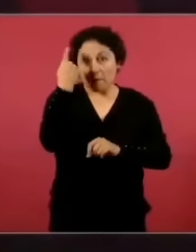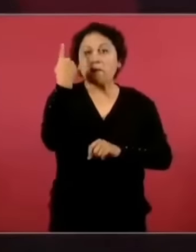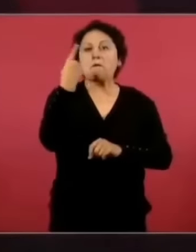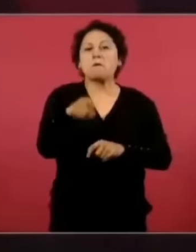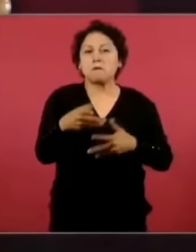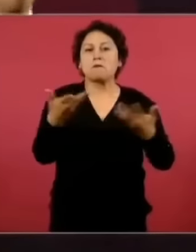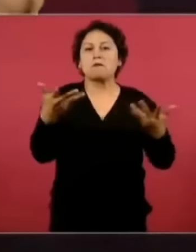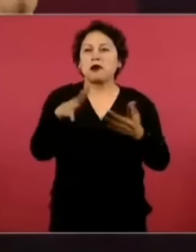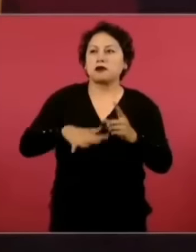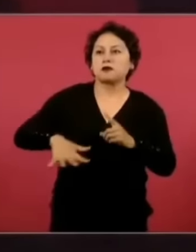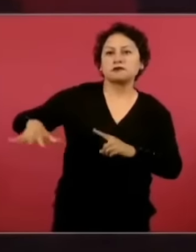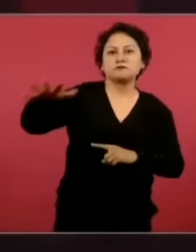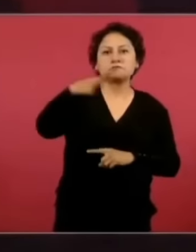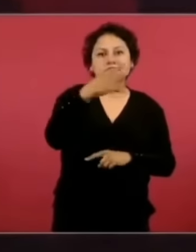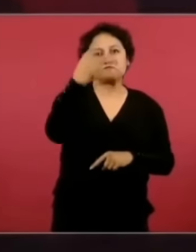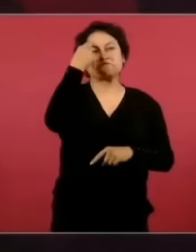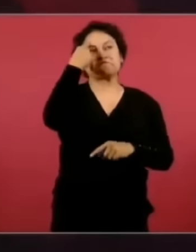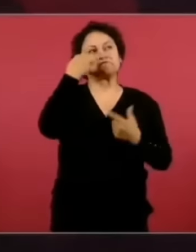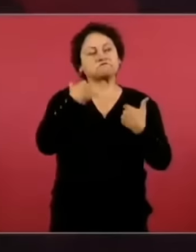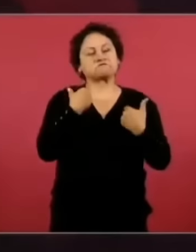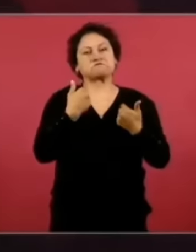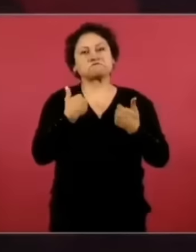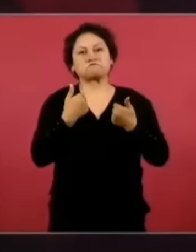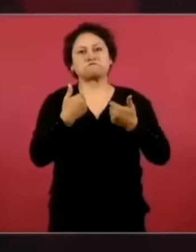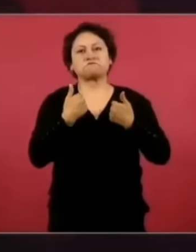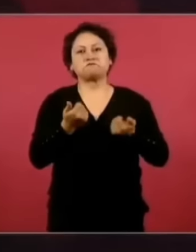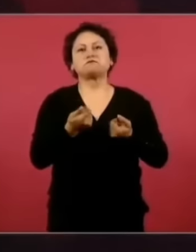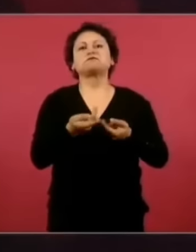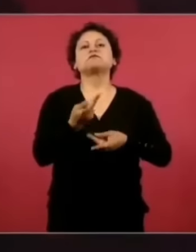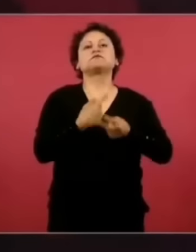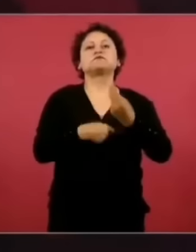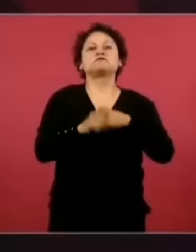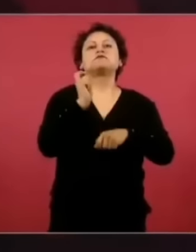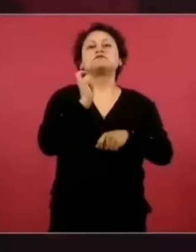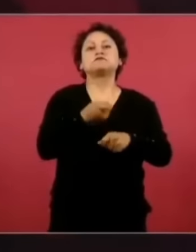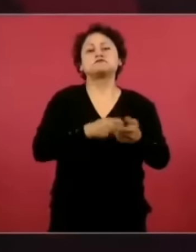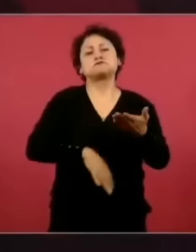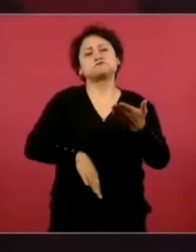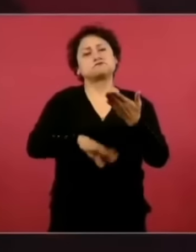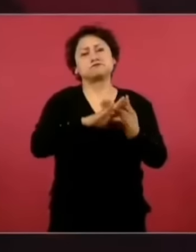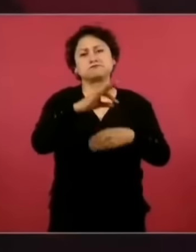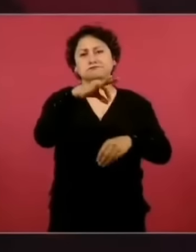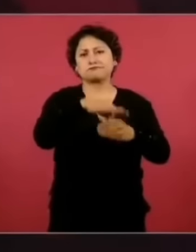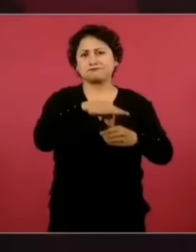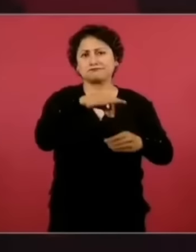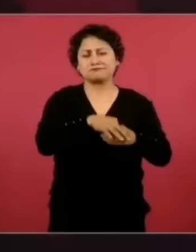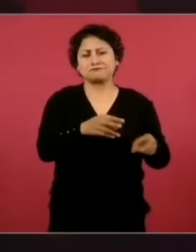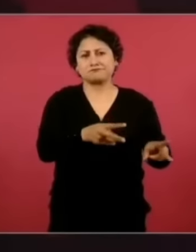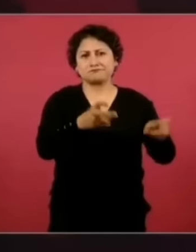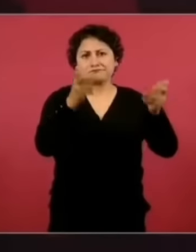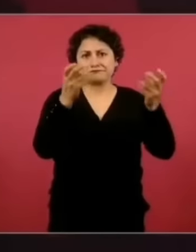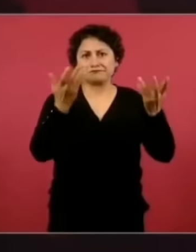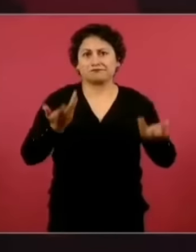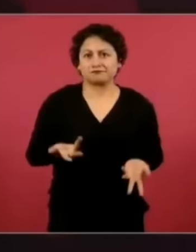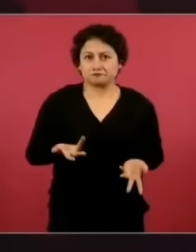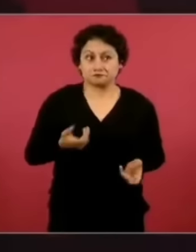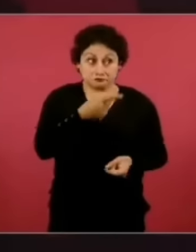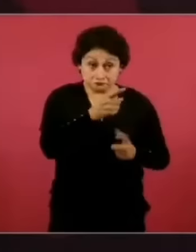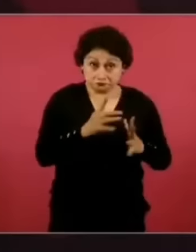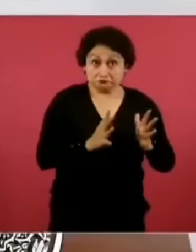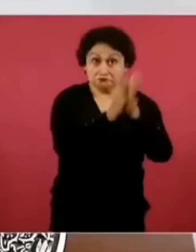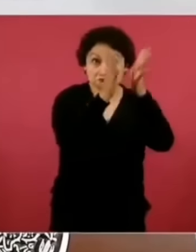del fraude electoral del 2006, y él participó en eso. Y no es